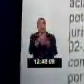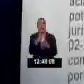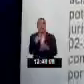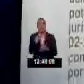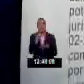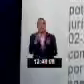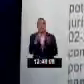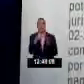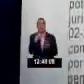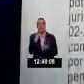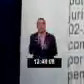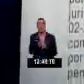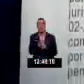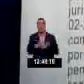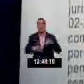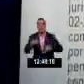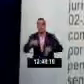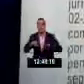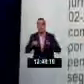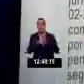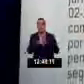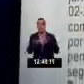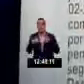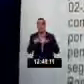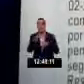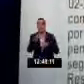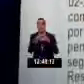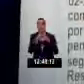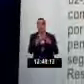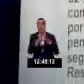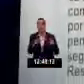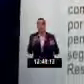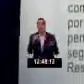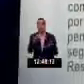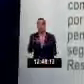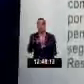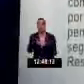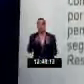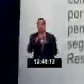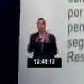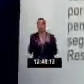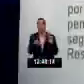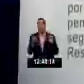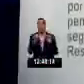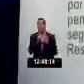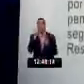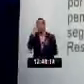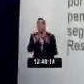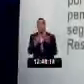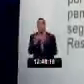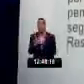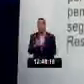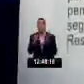de potencialidad de surtir efectos jurídicos mientras una de las resoluciones establezca la norma más